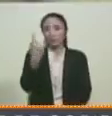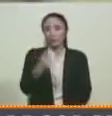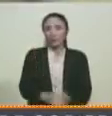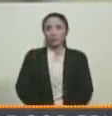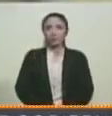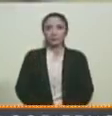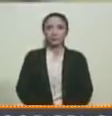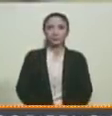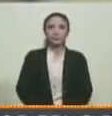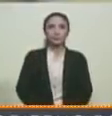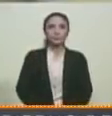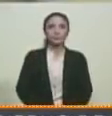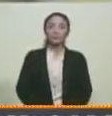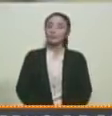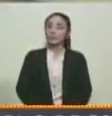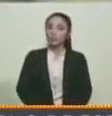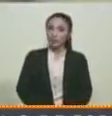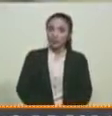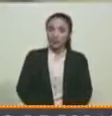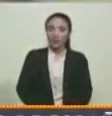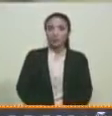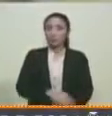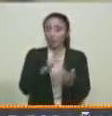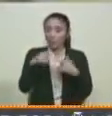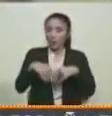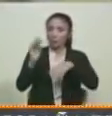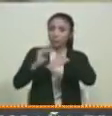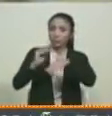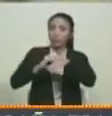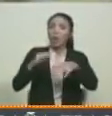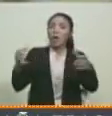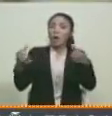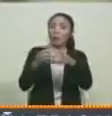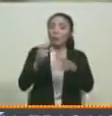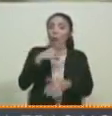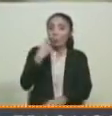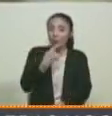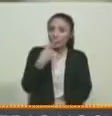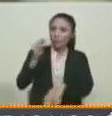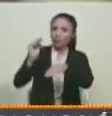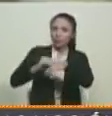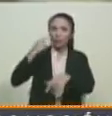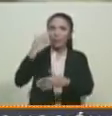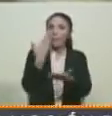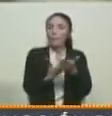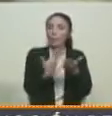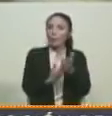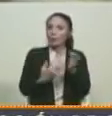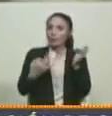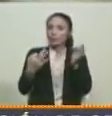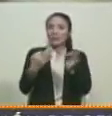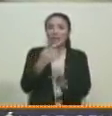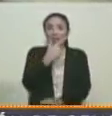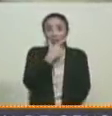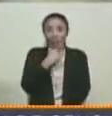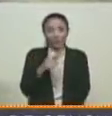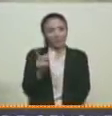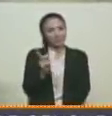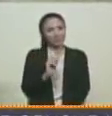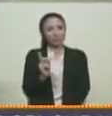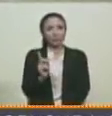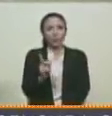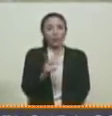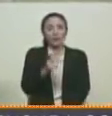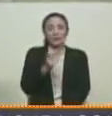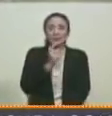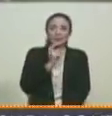vengo a pedir al gran pueblo patriótico que aterricemos las propuestas. No es fácil,